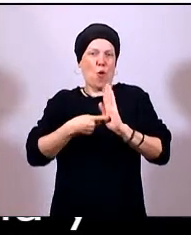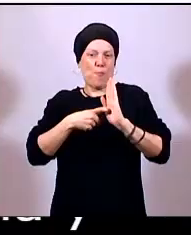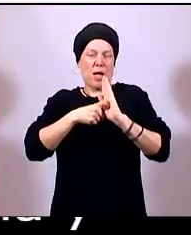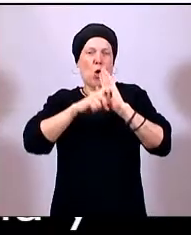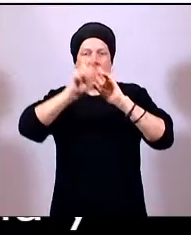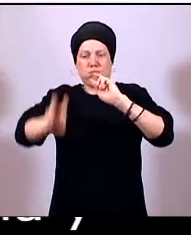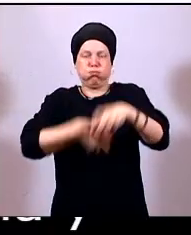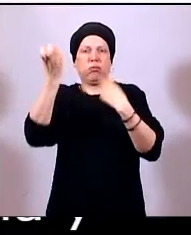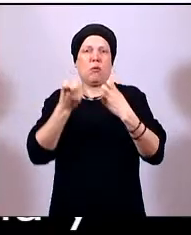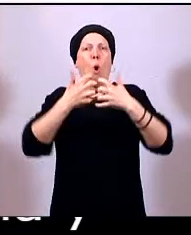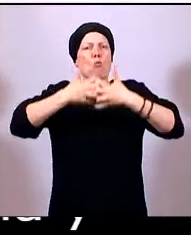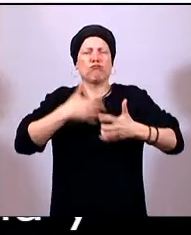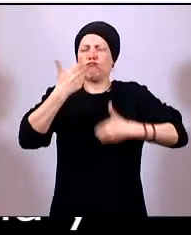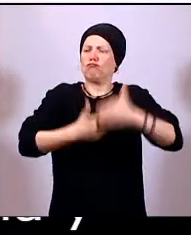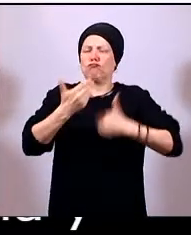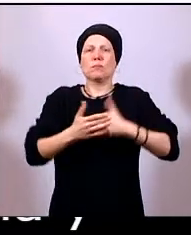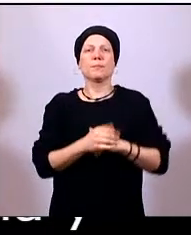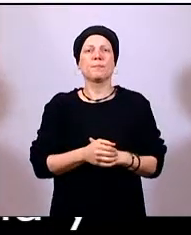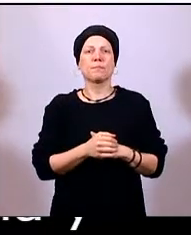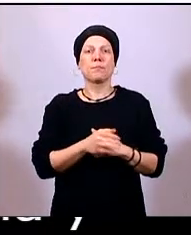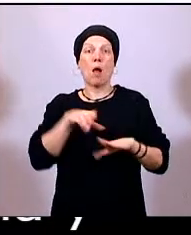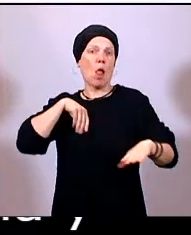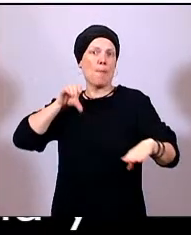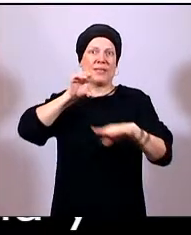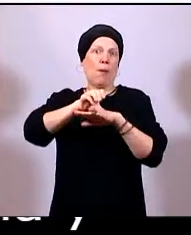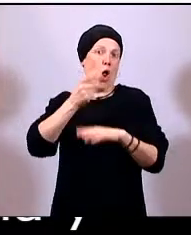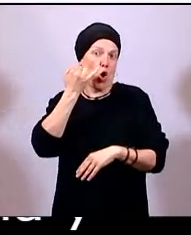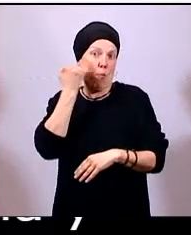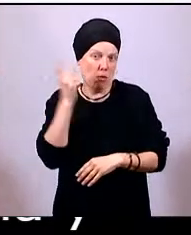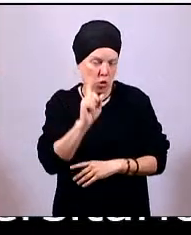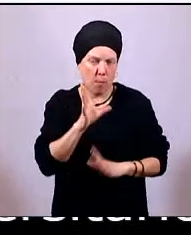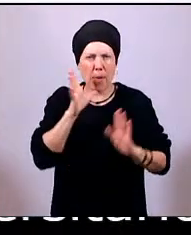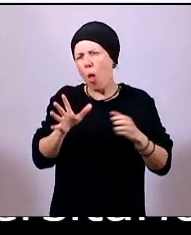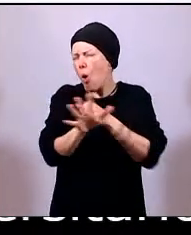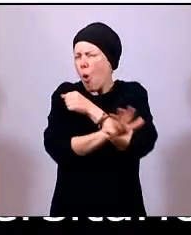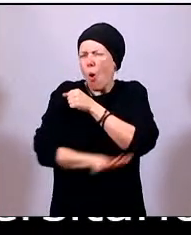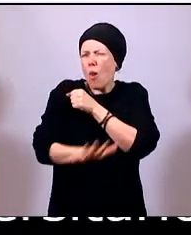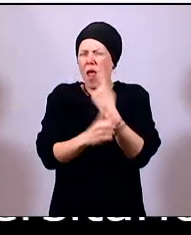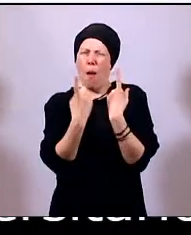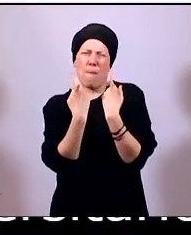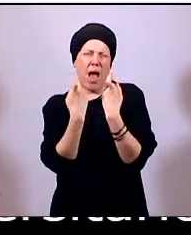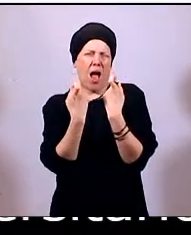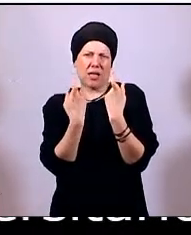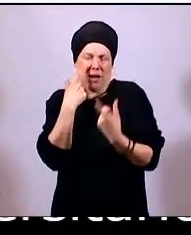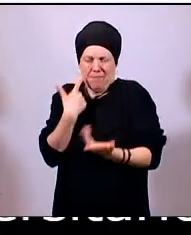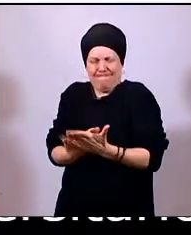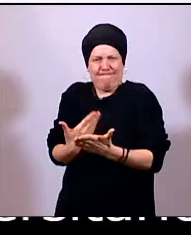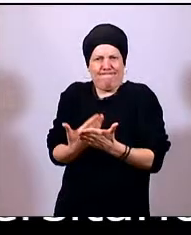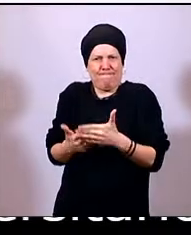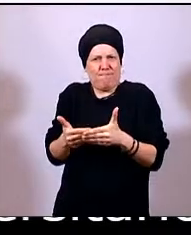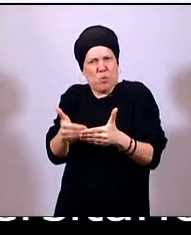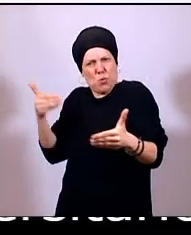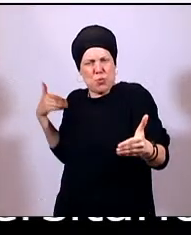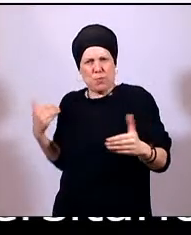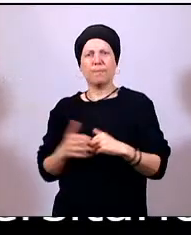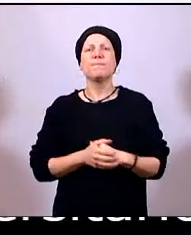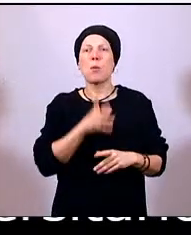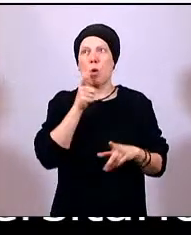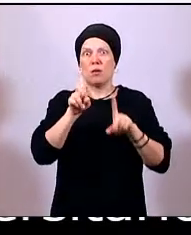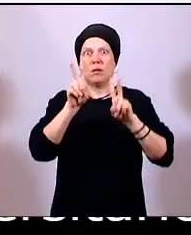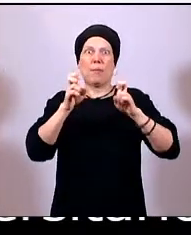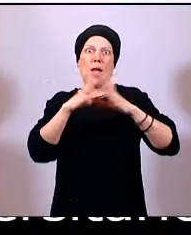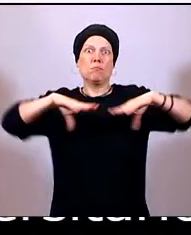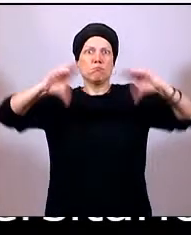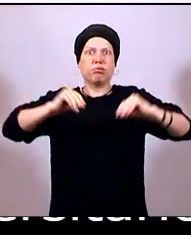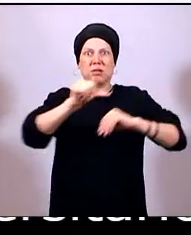total funcionamiento. Son inversiones invisibles, pero imprescindibles, como se ha podido comprobar en los hechos acontecidos con el apagón de